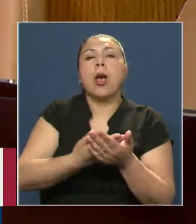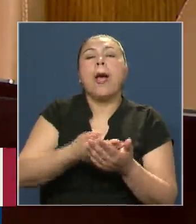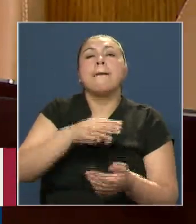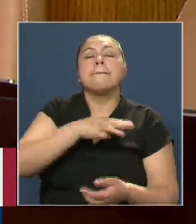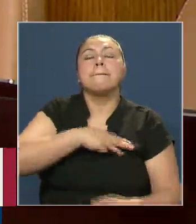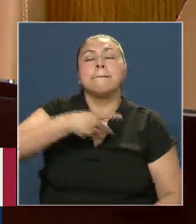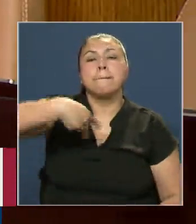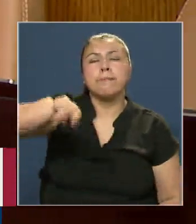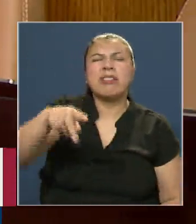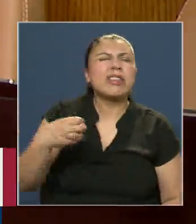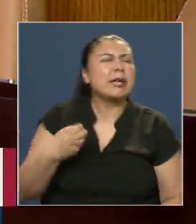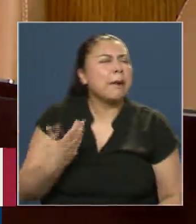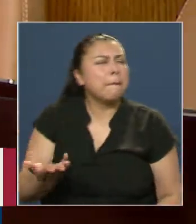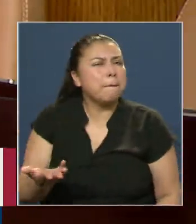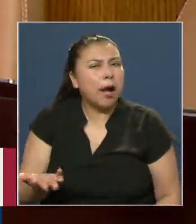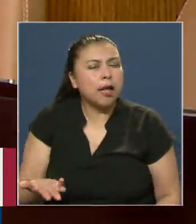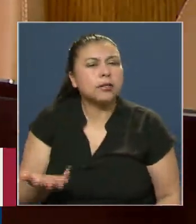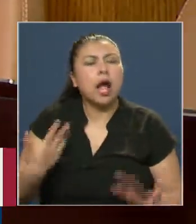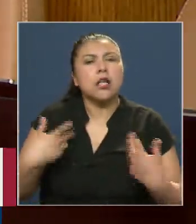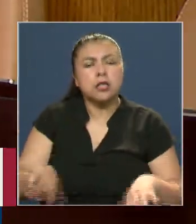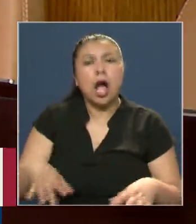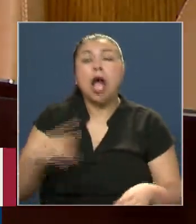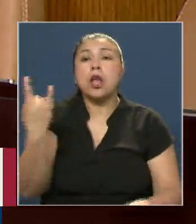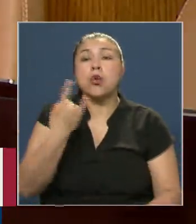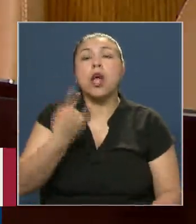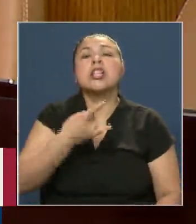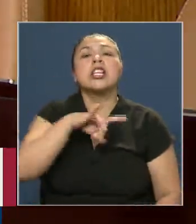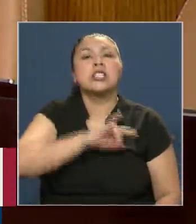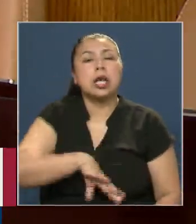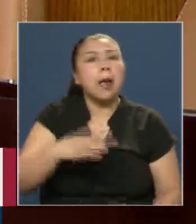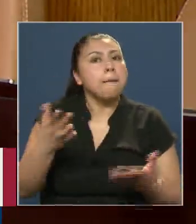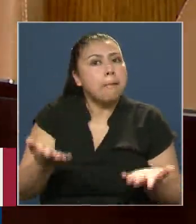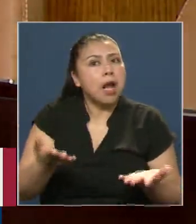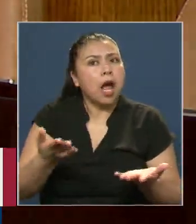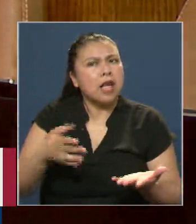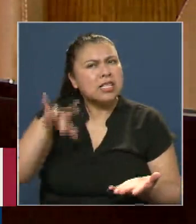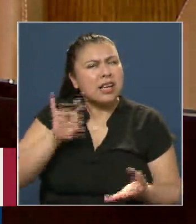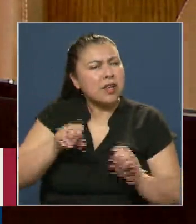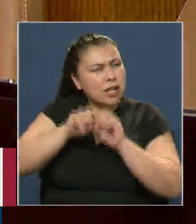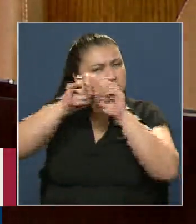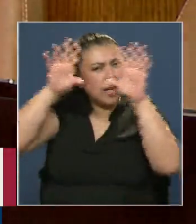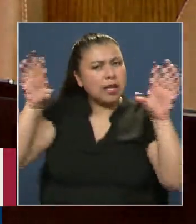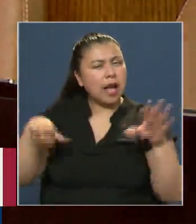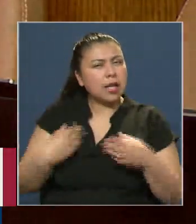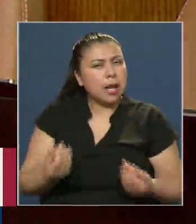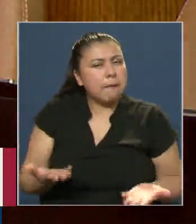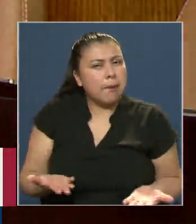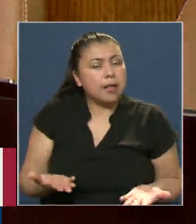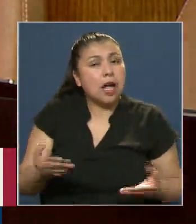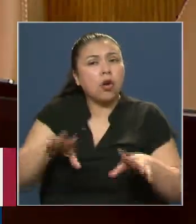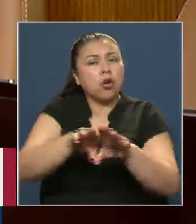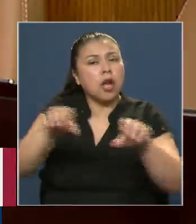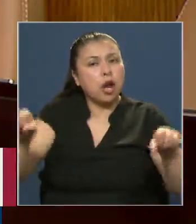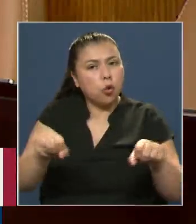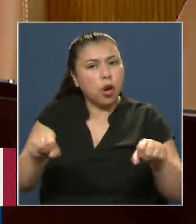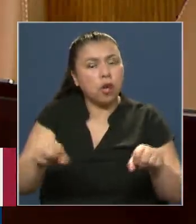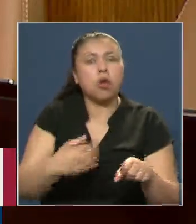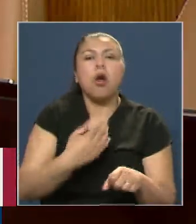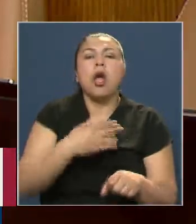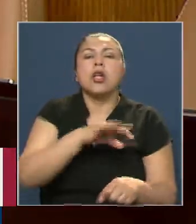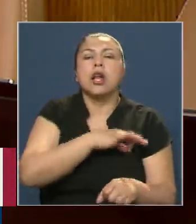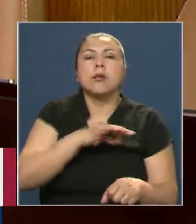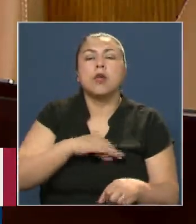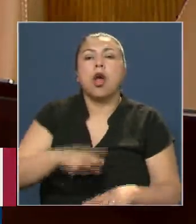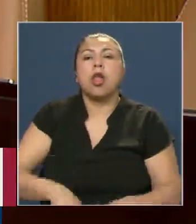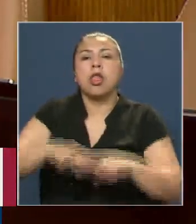ha pasado con este, ya la Universidad de Chile, para tener claridad de qué es lo que ha pasado con este convenio. Y también al Ministerio